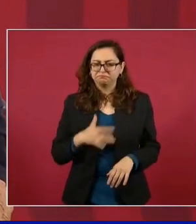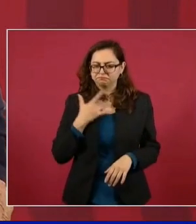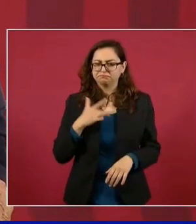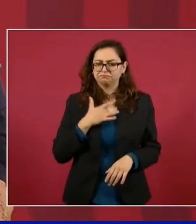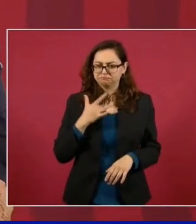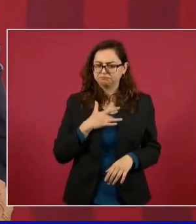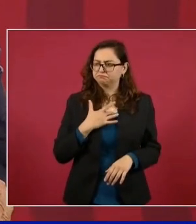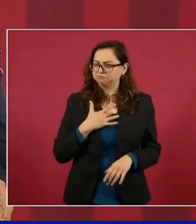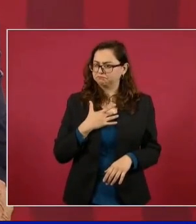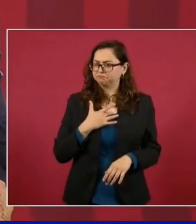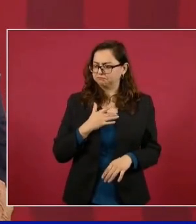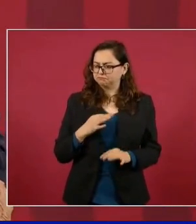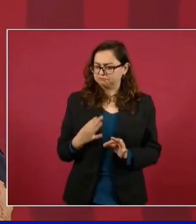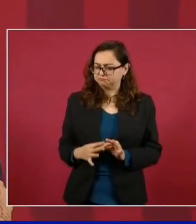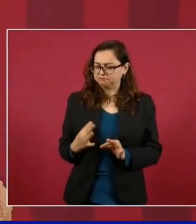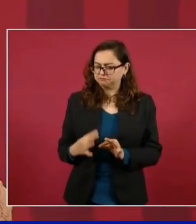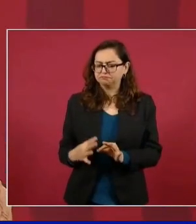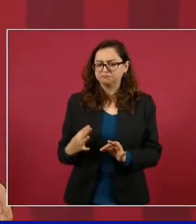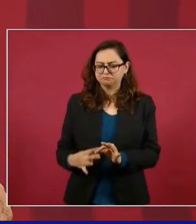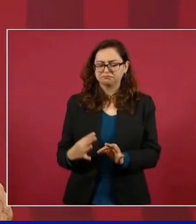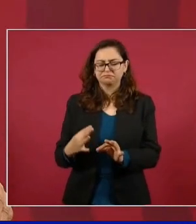bien.